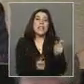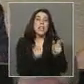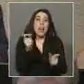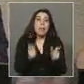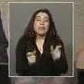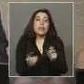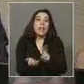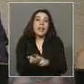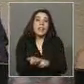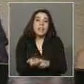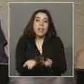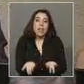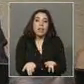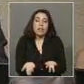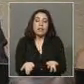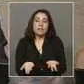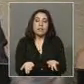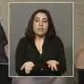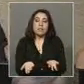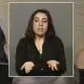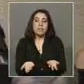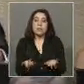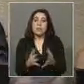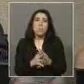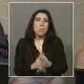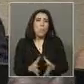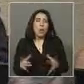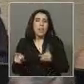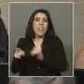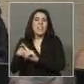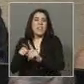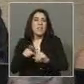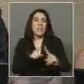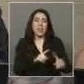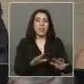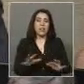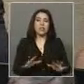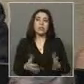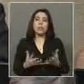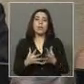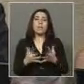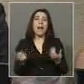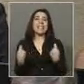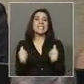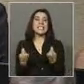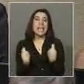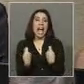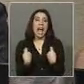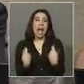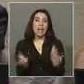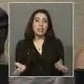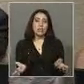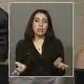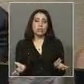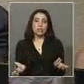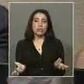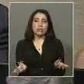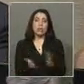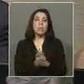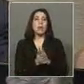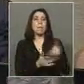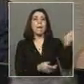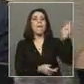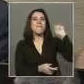verdad son verdaderamente tremendas en distintos ámbitos, porque son de mayor costo. El retiro de la